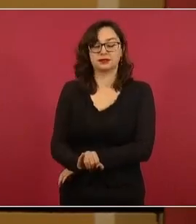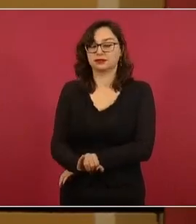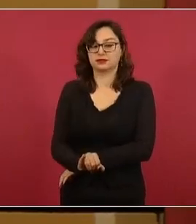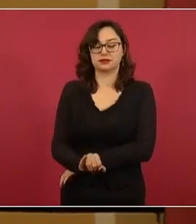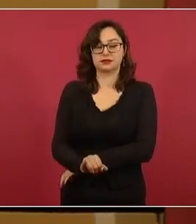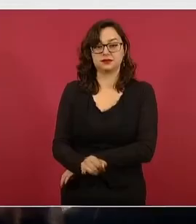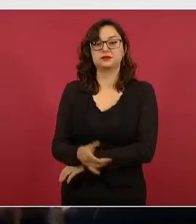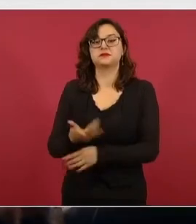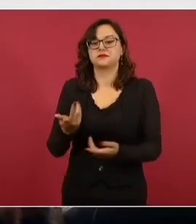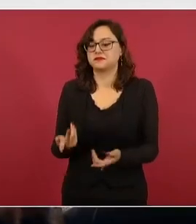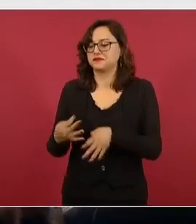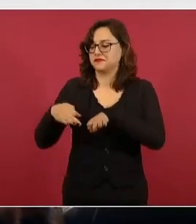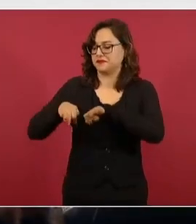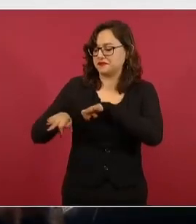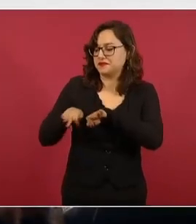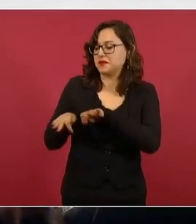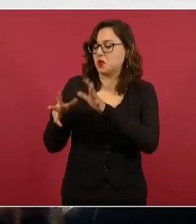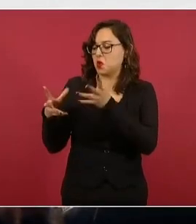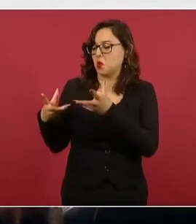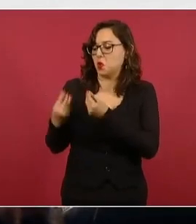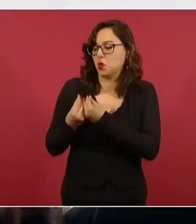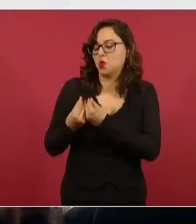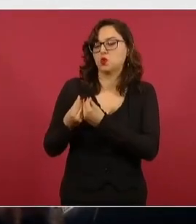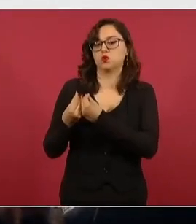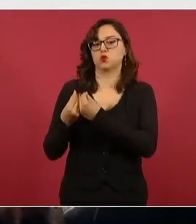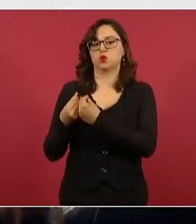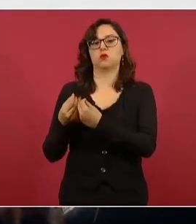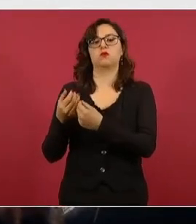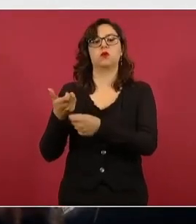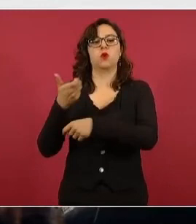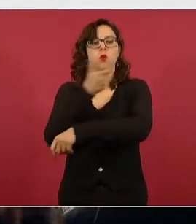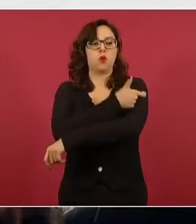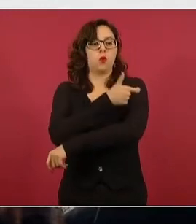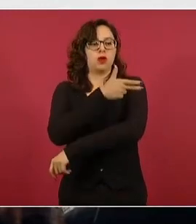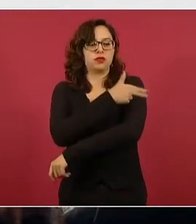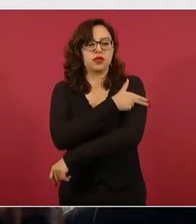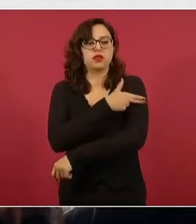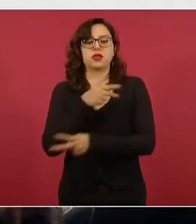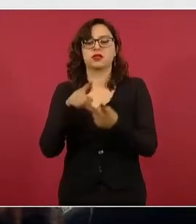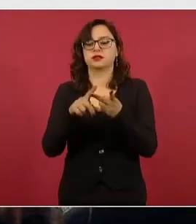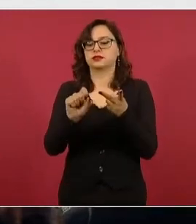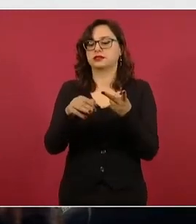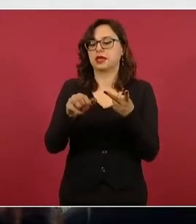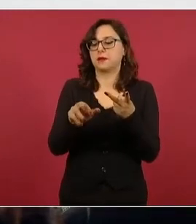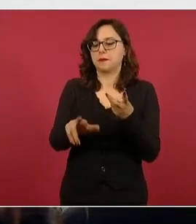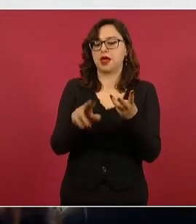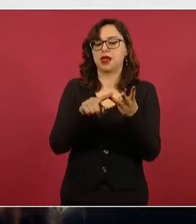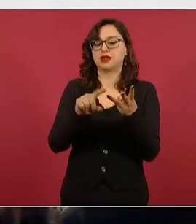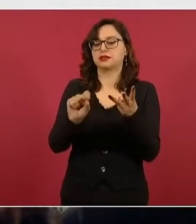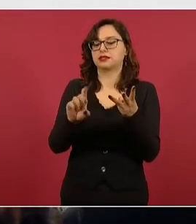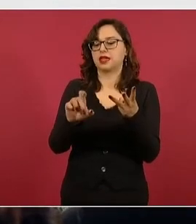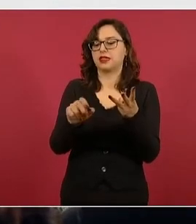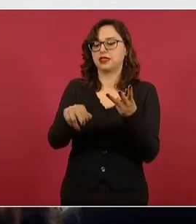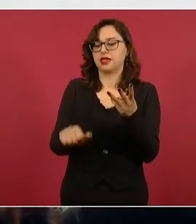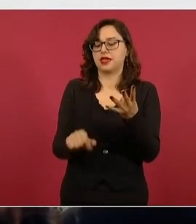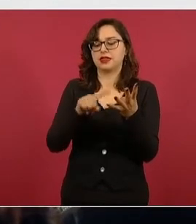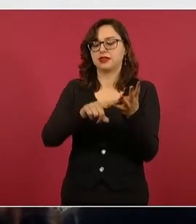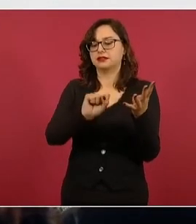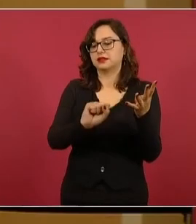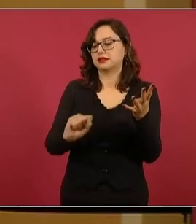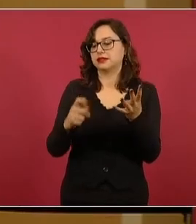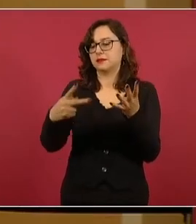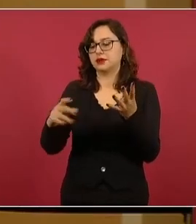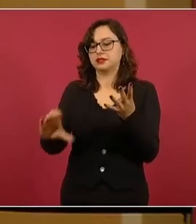Y trabajamos de manera coordinada la Guardia Nacional, la Secretaría de Marina, la Secretaría de Defensa, la Secretaría de